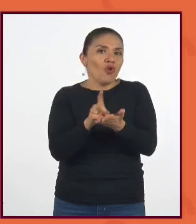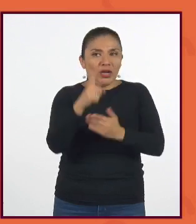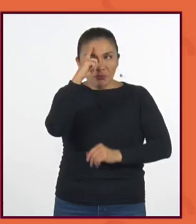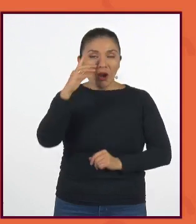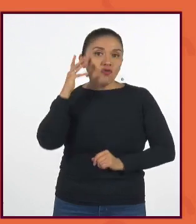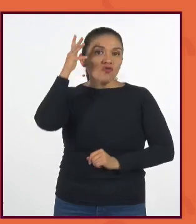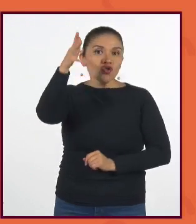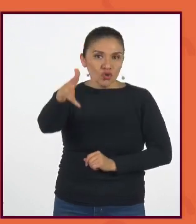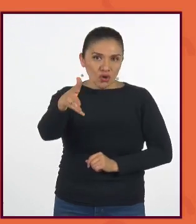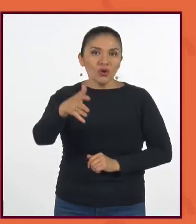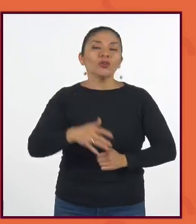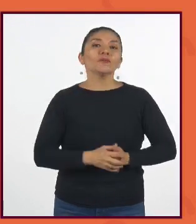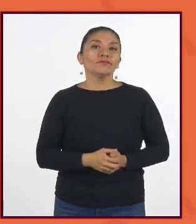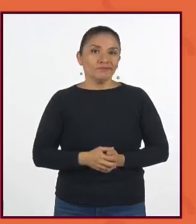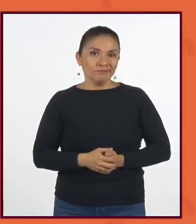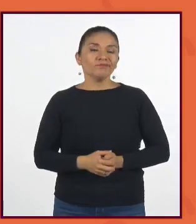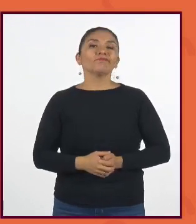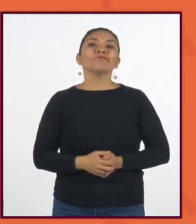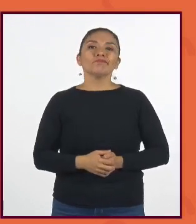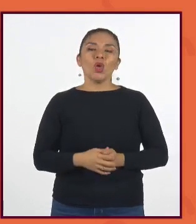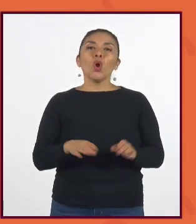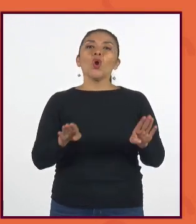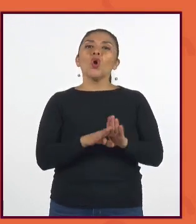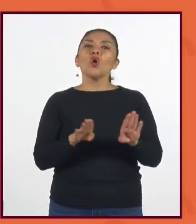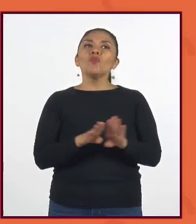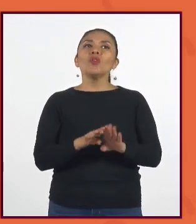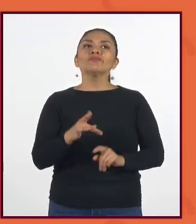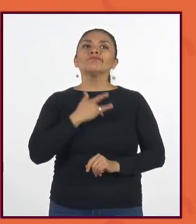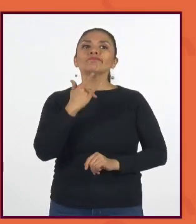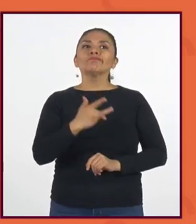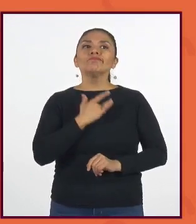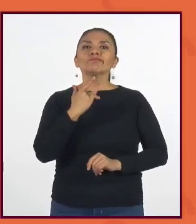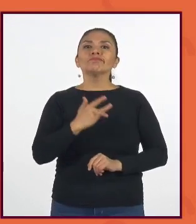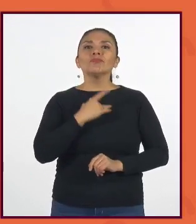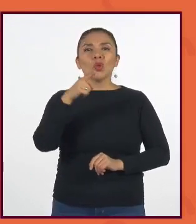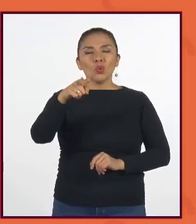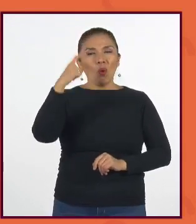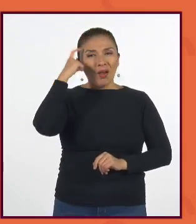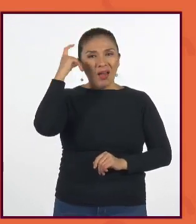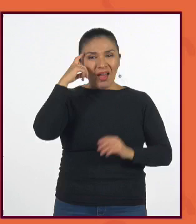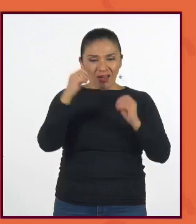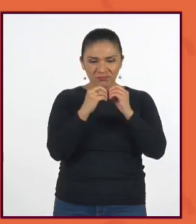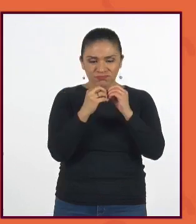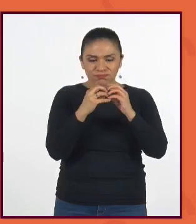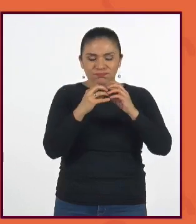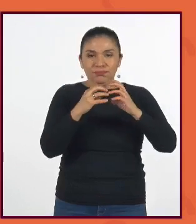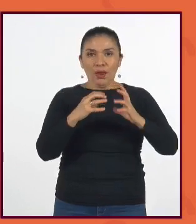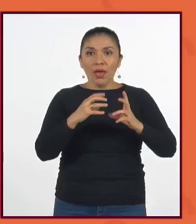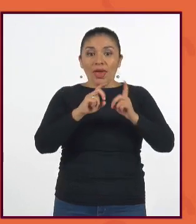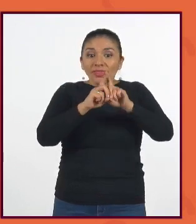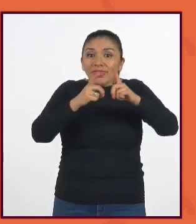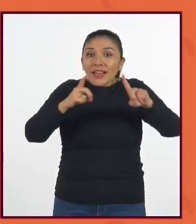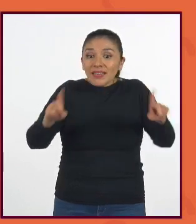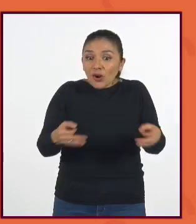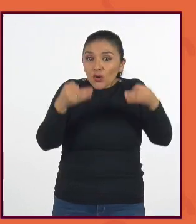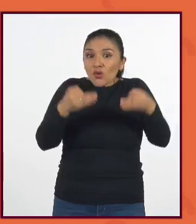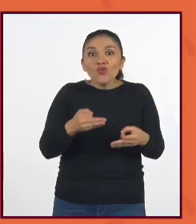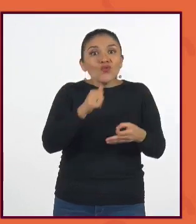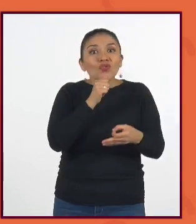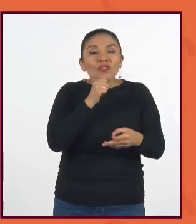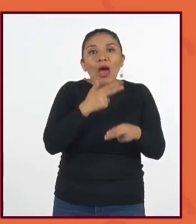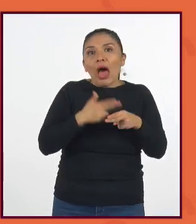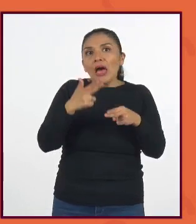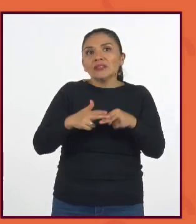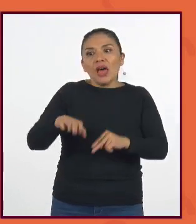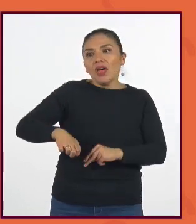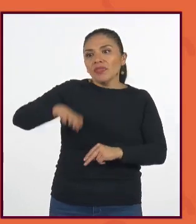también. De cierta manera va a alterar tu neurodesarrollo, porque el cerebro termina de desarrollarse alrededor de